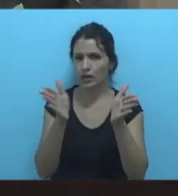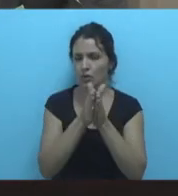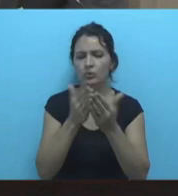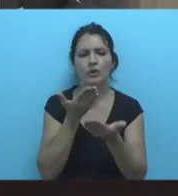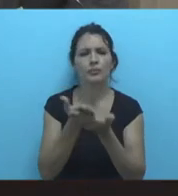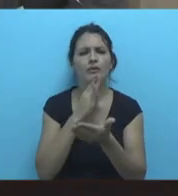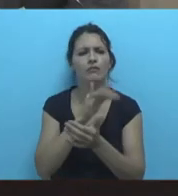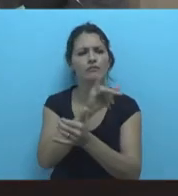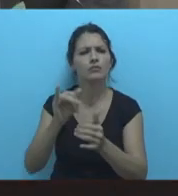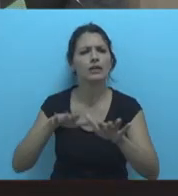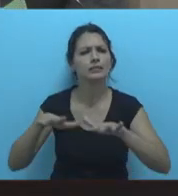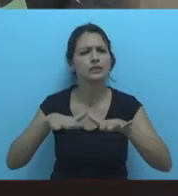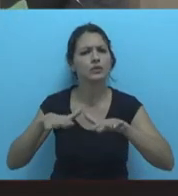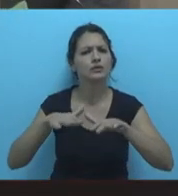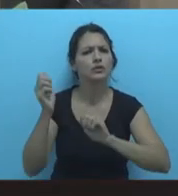de la empresa